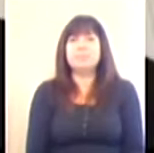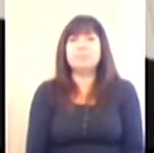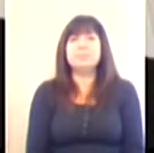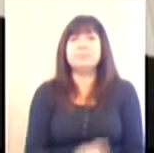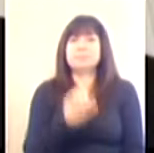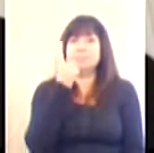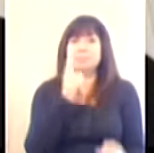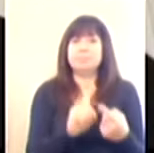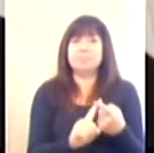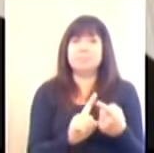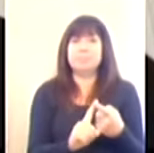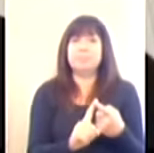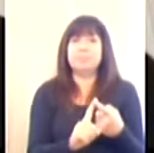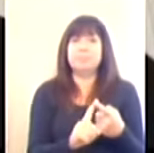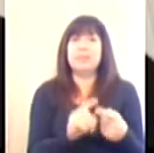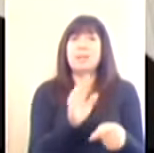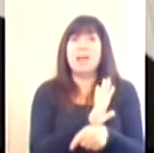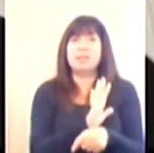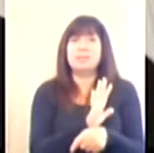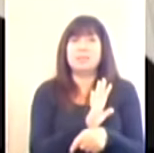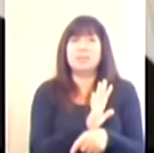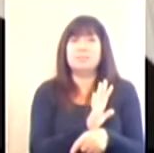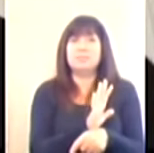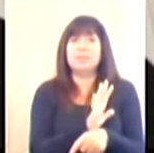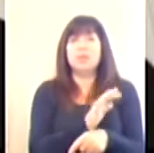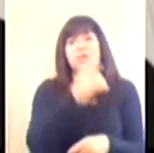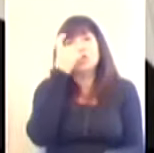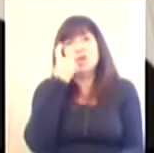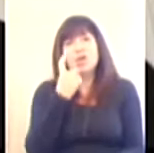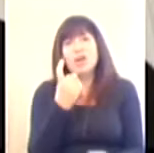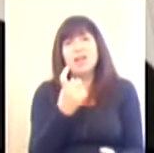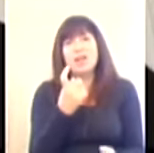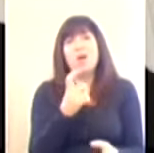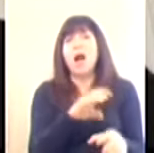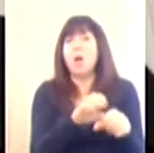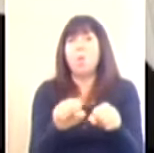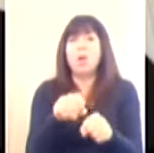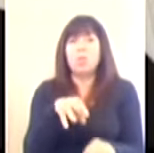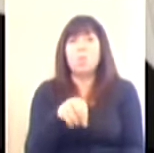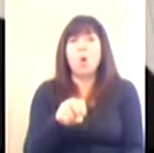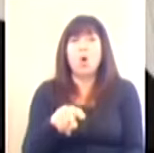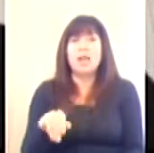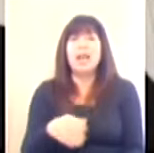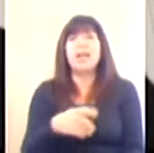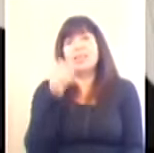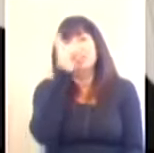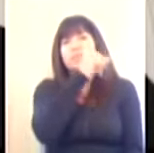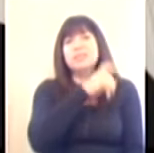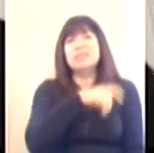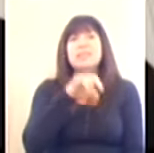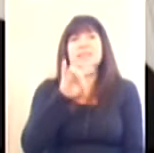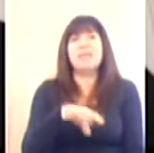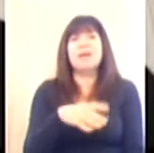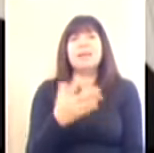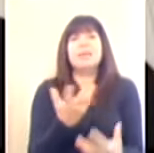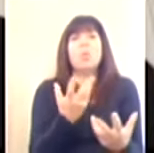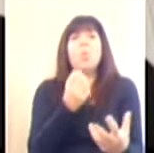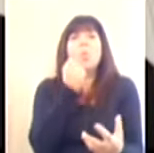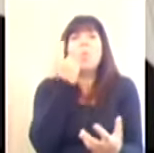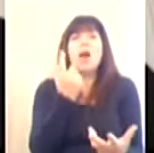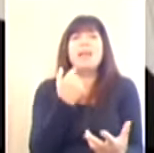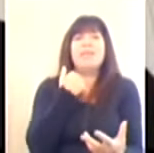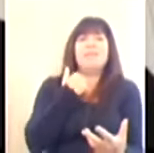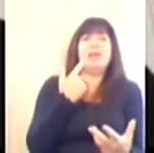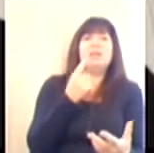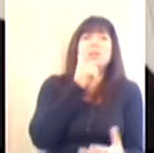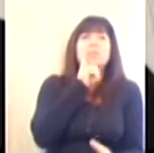Primero, respecto de la pandemia, yo estoy de acuerdo con Mónica, creo que es difícil saber a ciencia cierta cuál es el efecto que va a